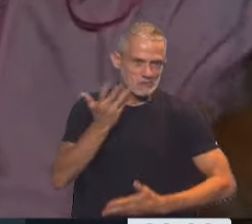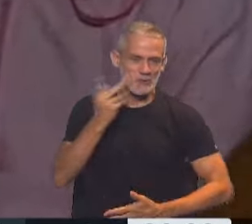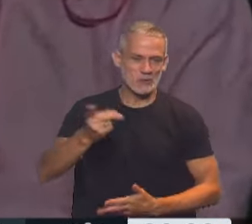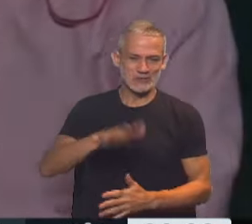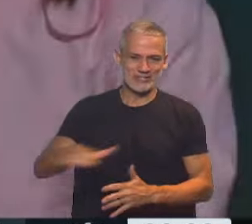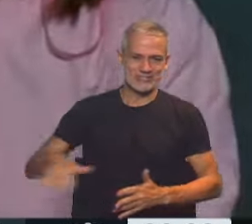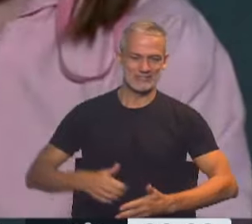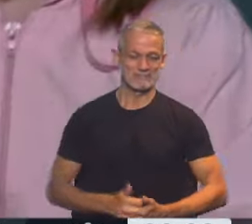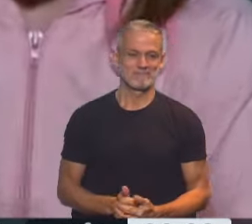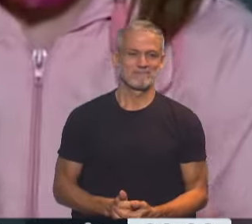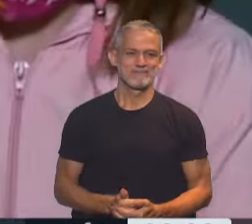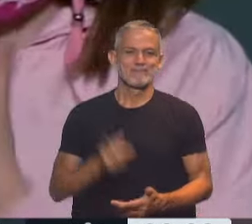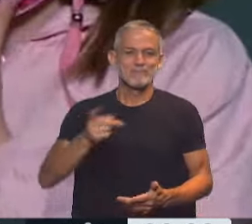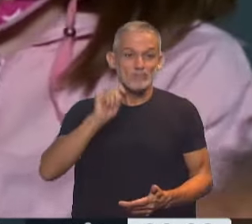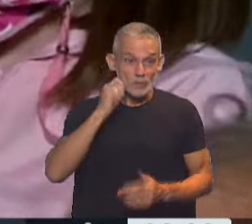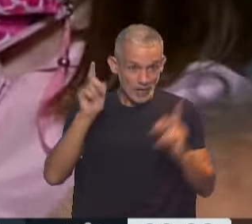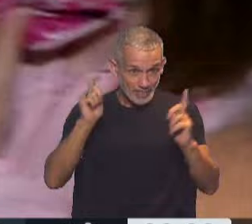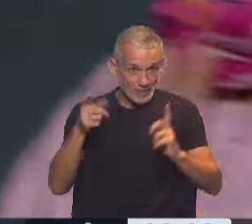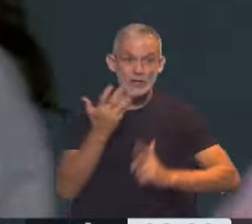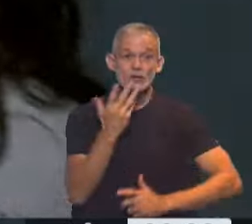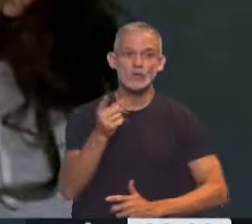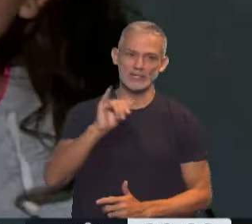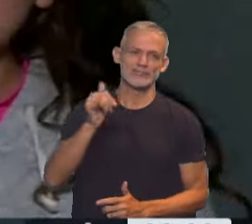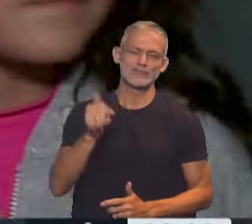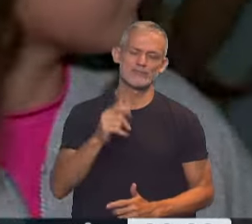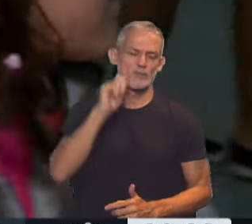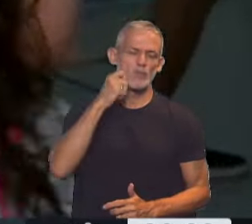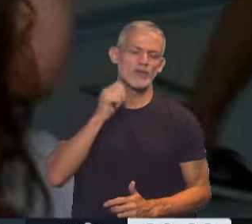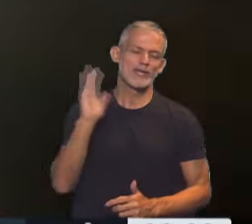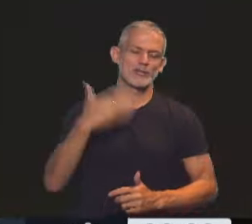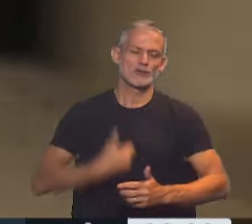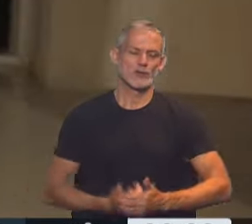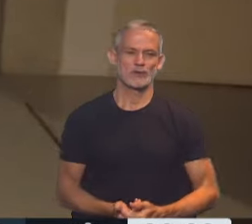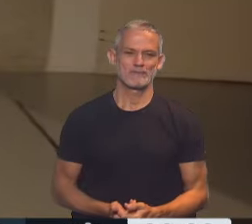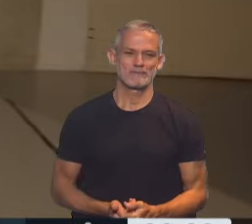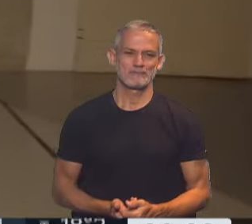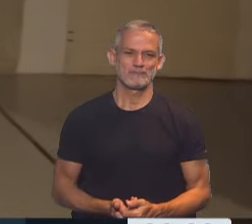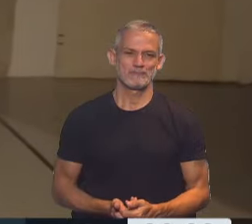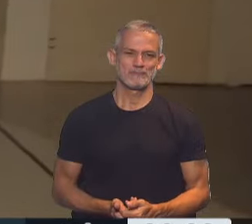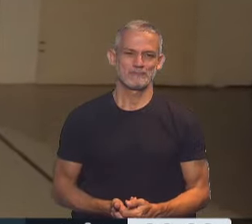Colombo. Muy bueno, ¿y a vos? Todo. Todo, te gusta todo, ¿sí? Ya está pasando lindo. ¿A vos también te gusta? Sí, todo. ¿Sí? ¿Está todo muy lindo? Sí.